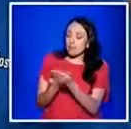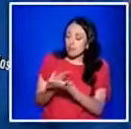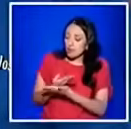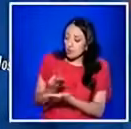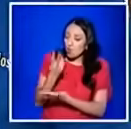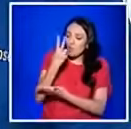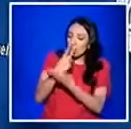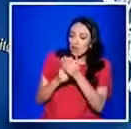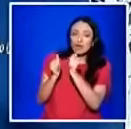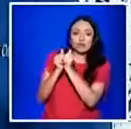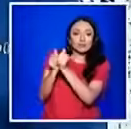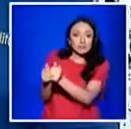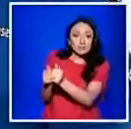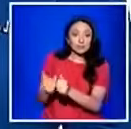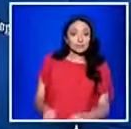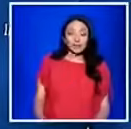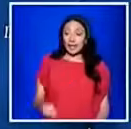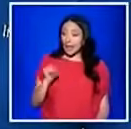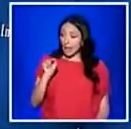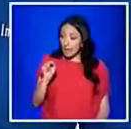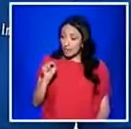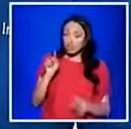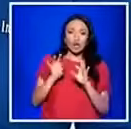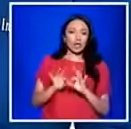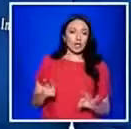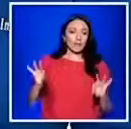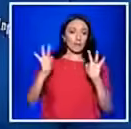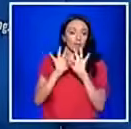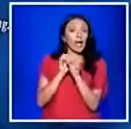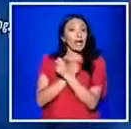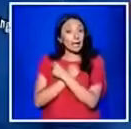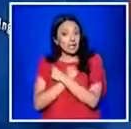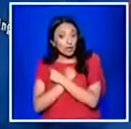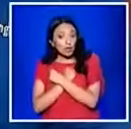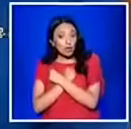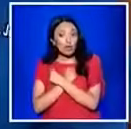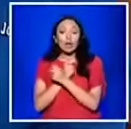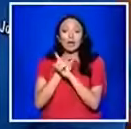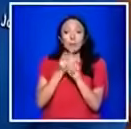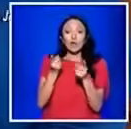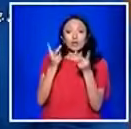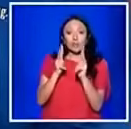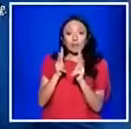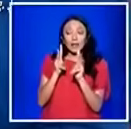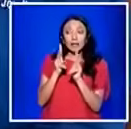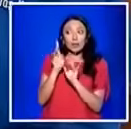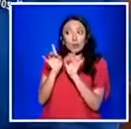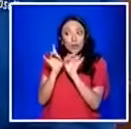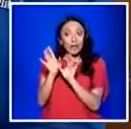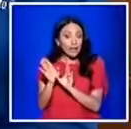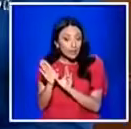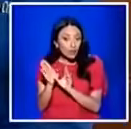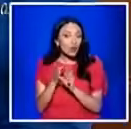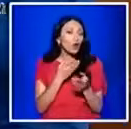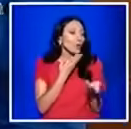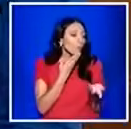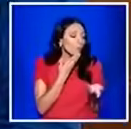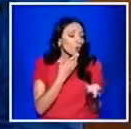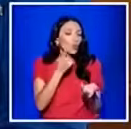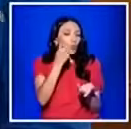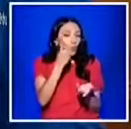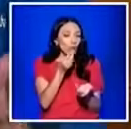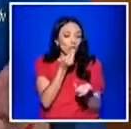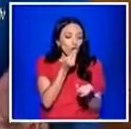sus hijos, porque eso es fundamental, el cariño, pero también las expresiones de cariño. ¿Cómo también se puede hacer eso? A través de una